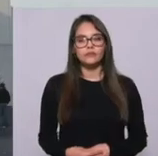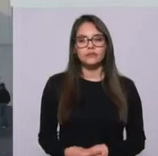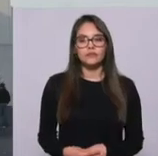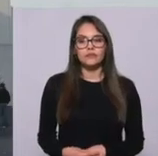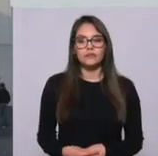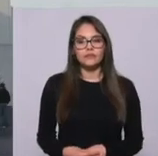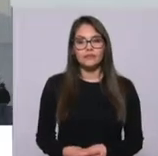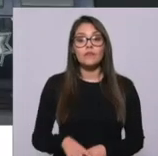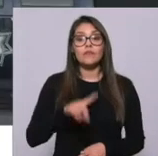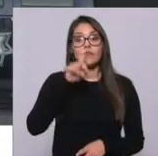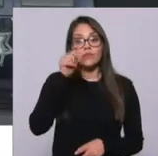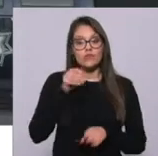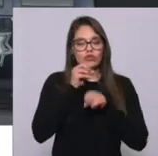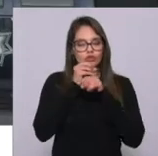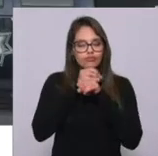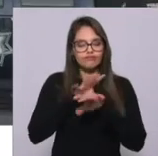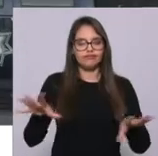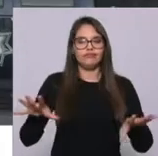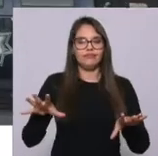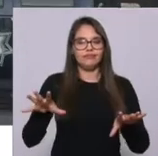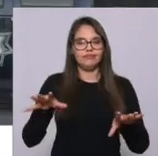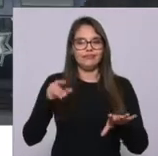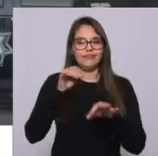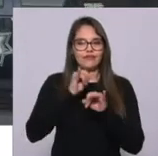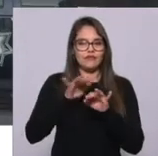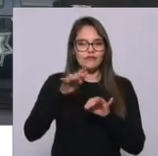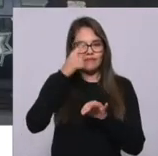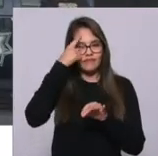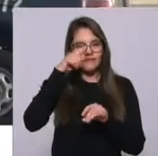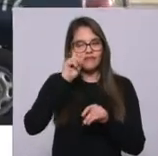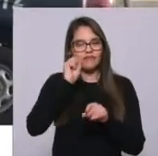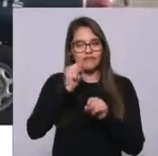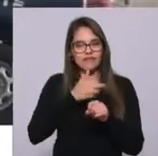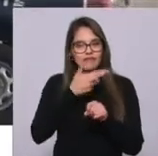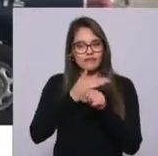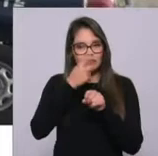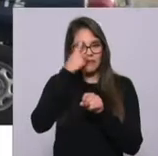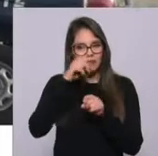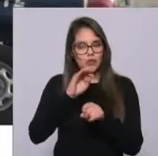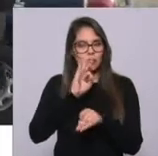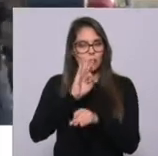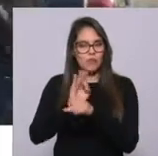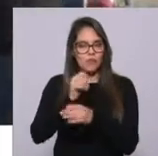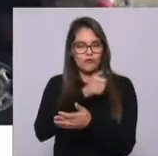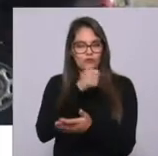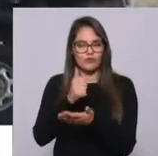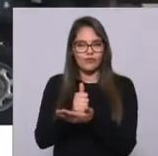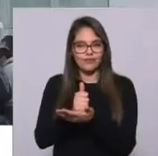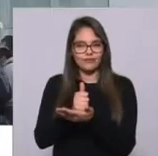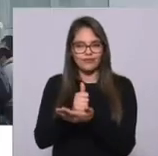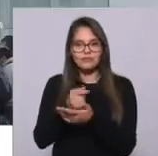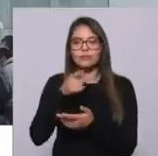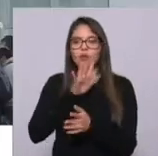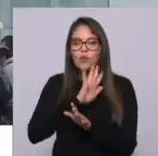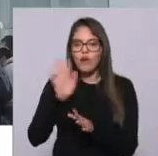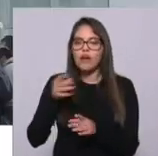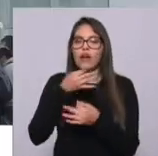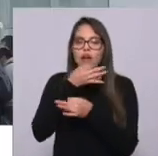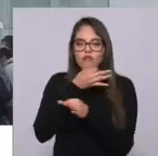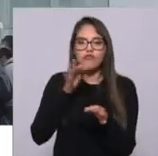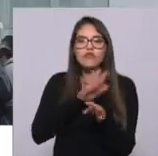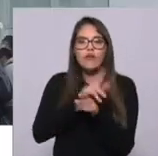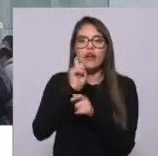A través de un comunicado, la Secretaría de Seguridad y Protección Ciudadana dio a conocer los acuerdos a los que llegó el Estado mexicano